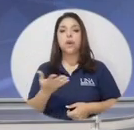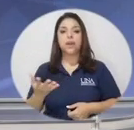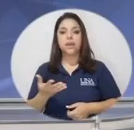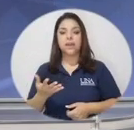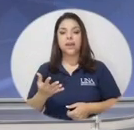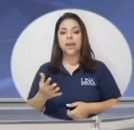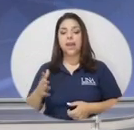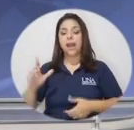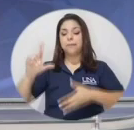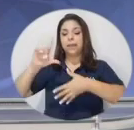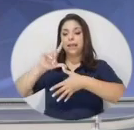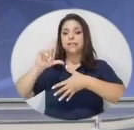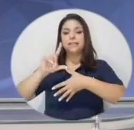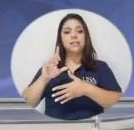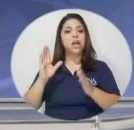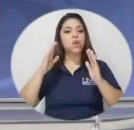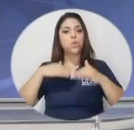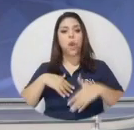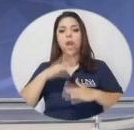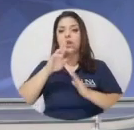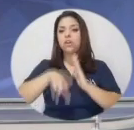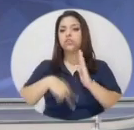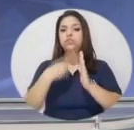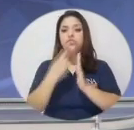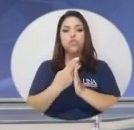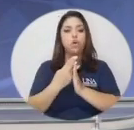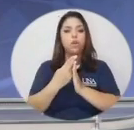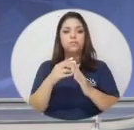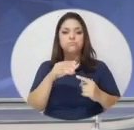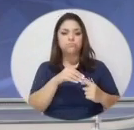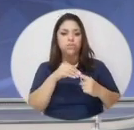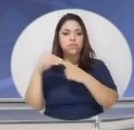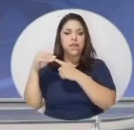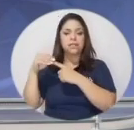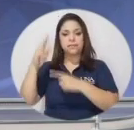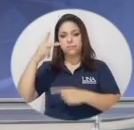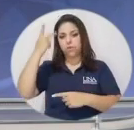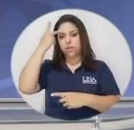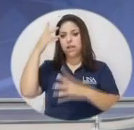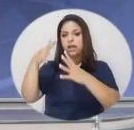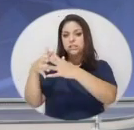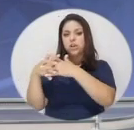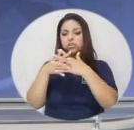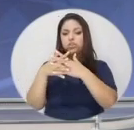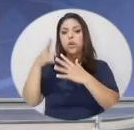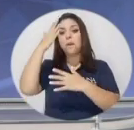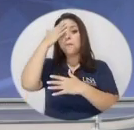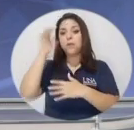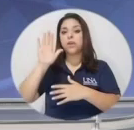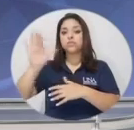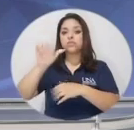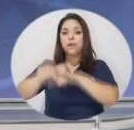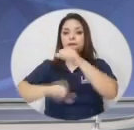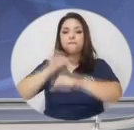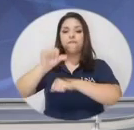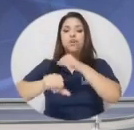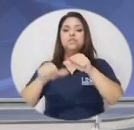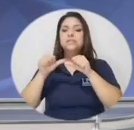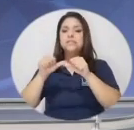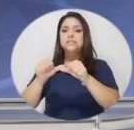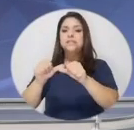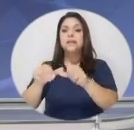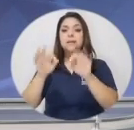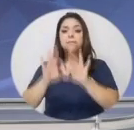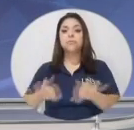no tendrá un rol protagónico en la política exterior de los Estados Unidos, pues sus esfuerzos continuarán centrados en la política de recuperación